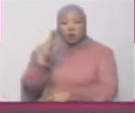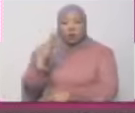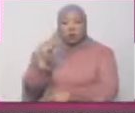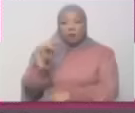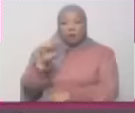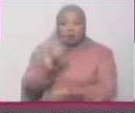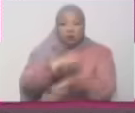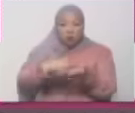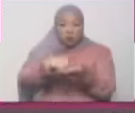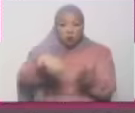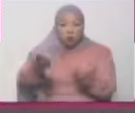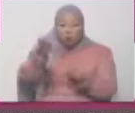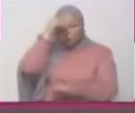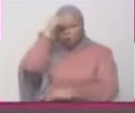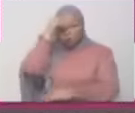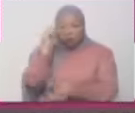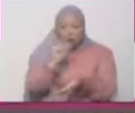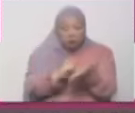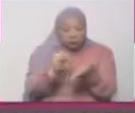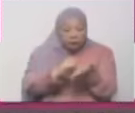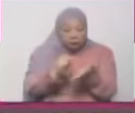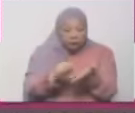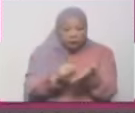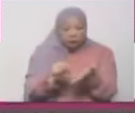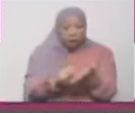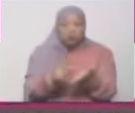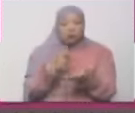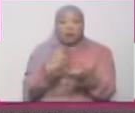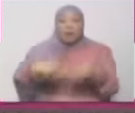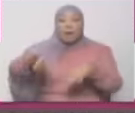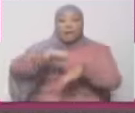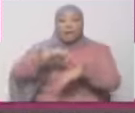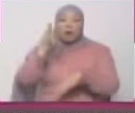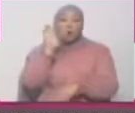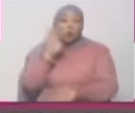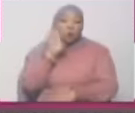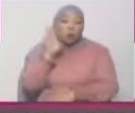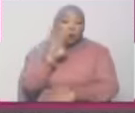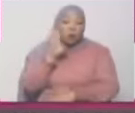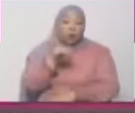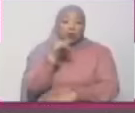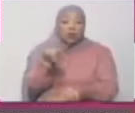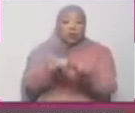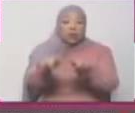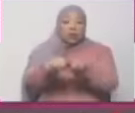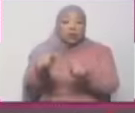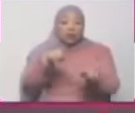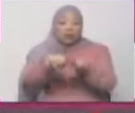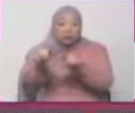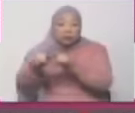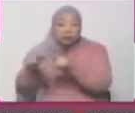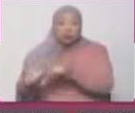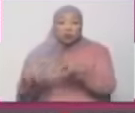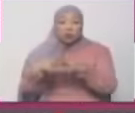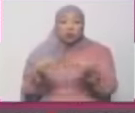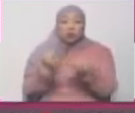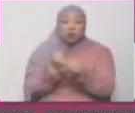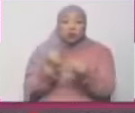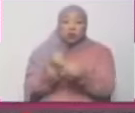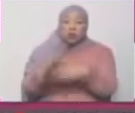llama. Son los que se atreven a decir las peores basuras, mentiras y porquerías. Y